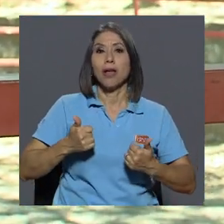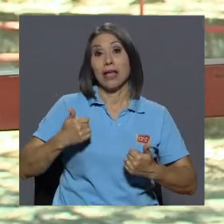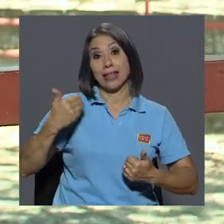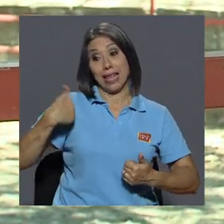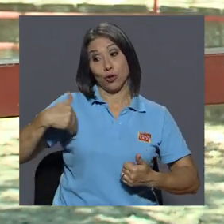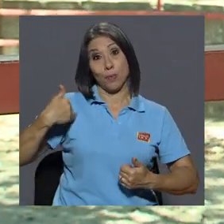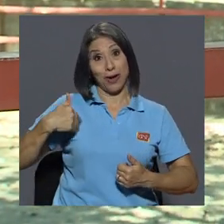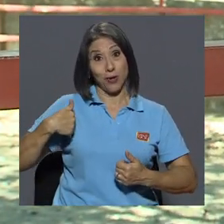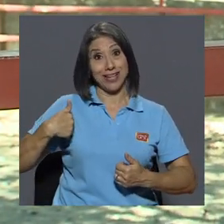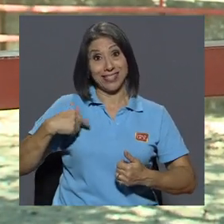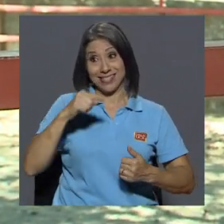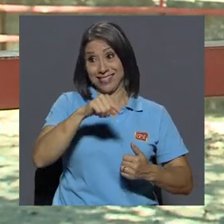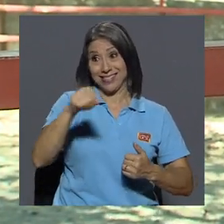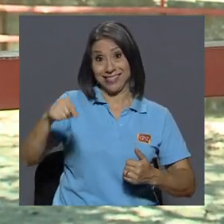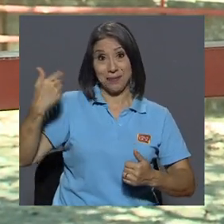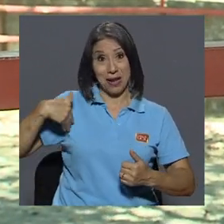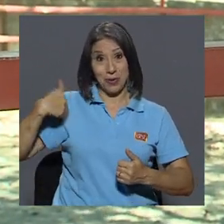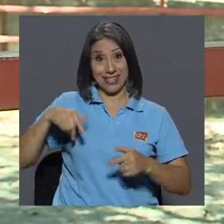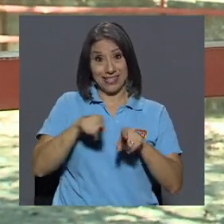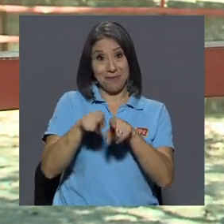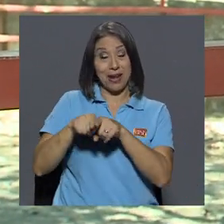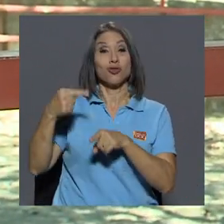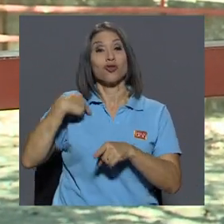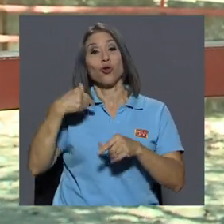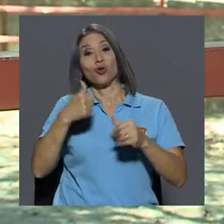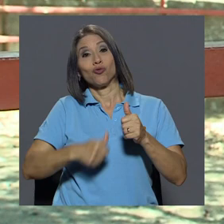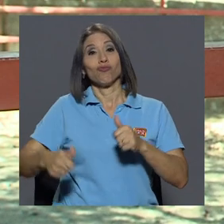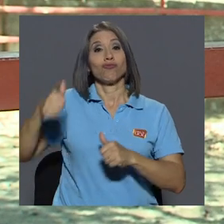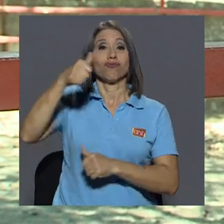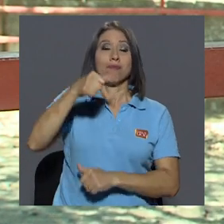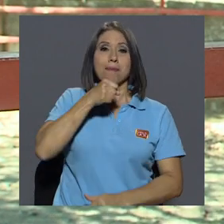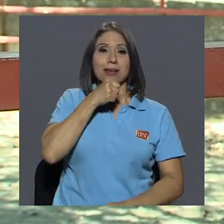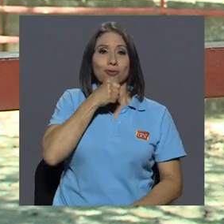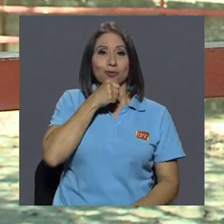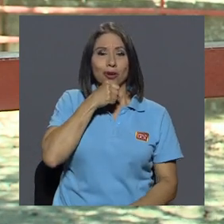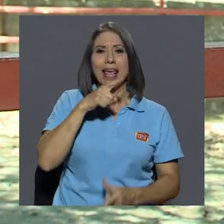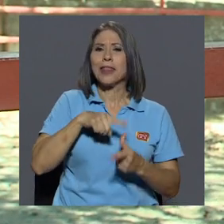soy el mayor. Entonces yo fui tomando